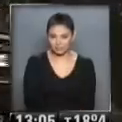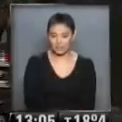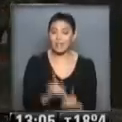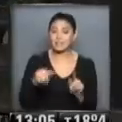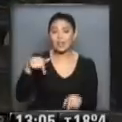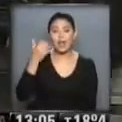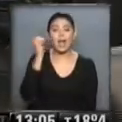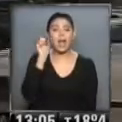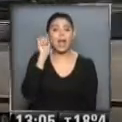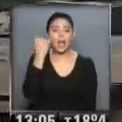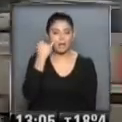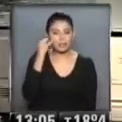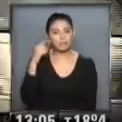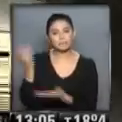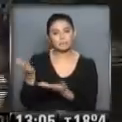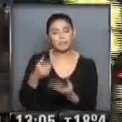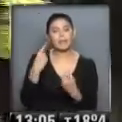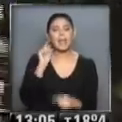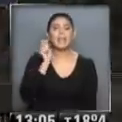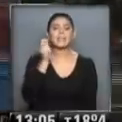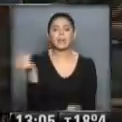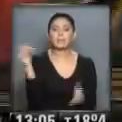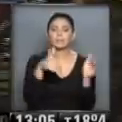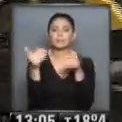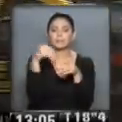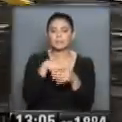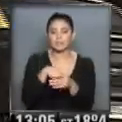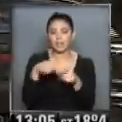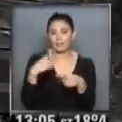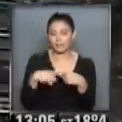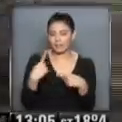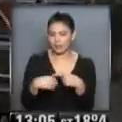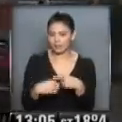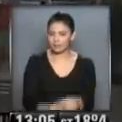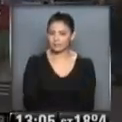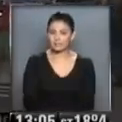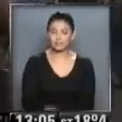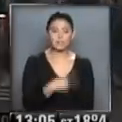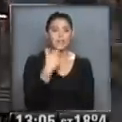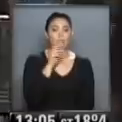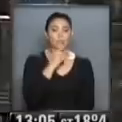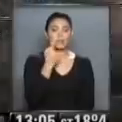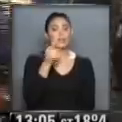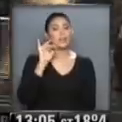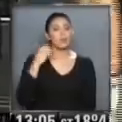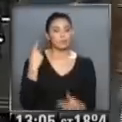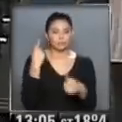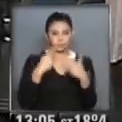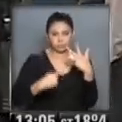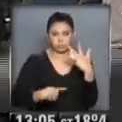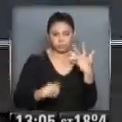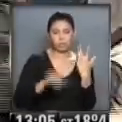Gaby para que nos cuente quiénes son las figuras que van a participar de este festejo. Efectivamente, son muchísimas figuras que responden a